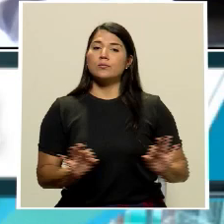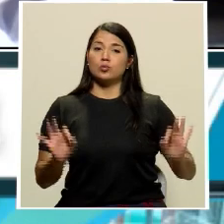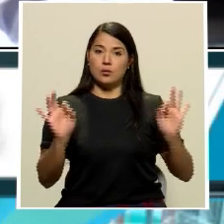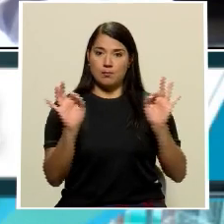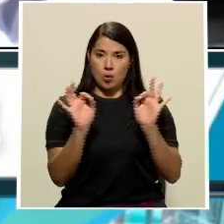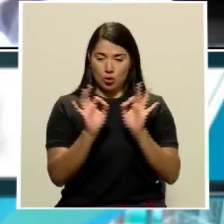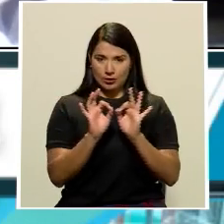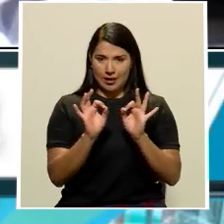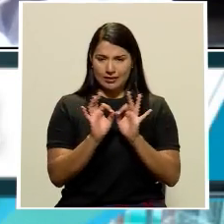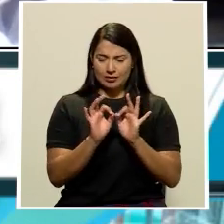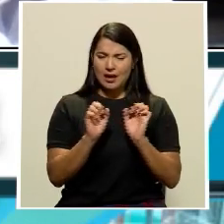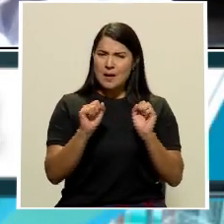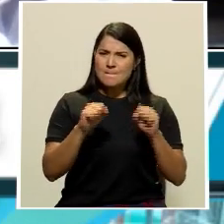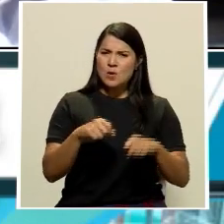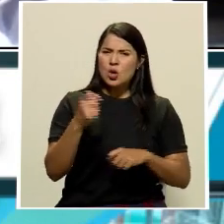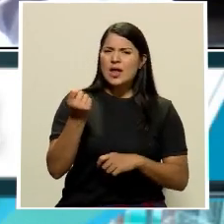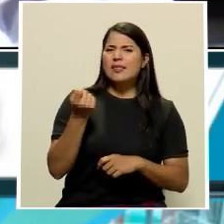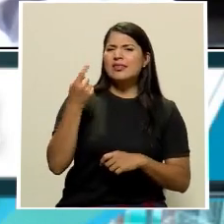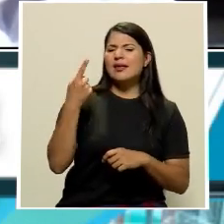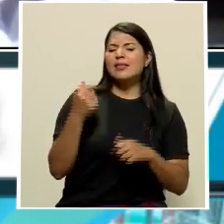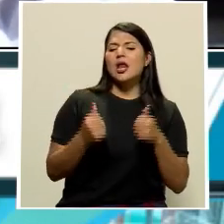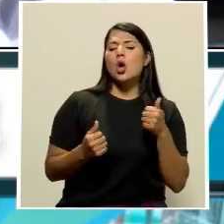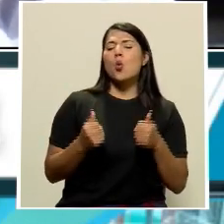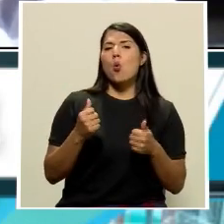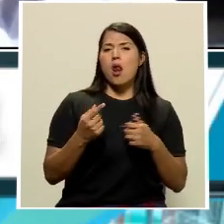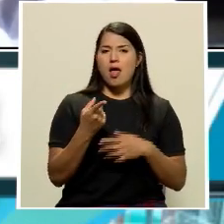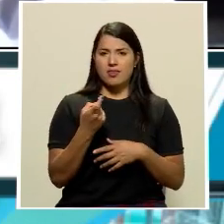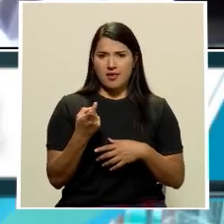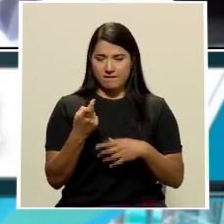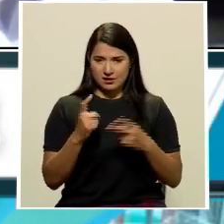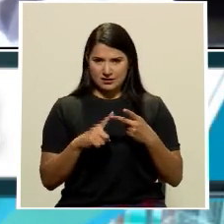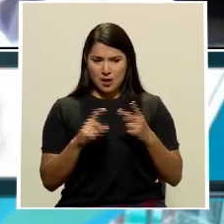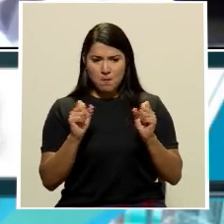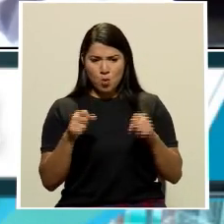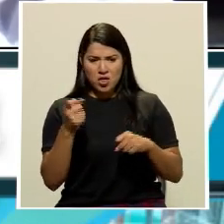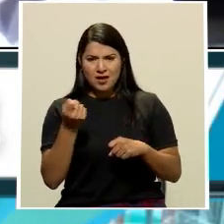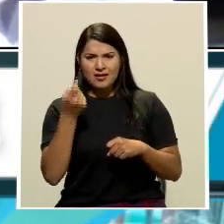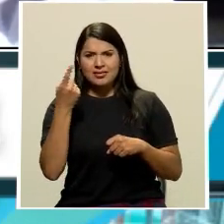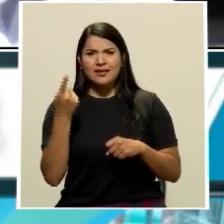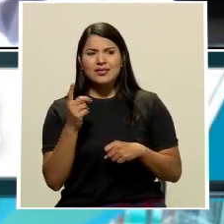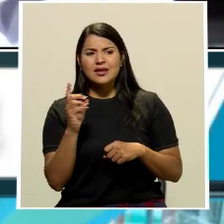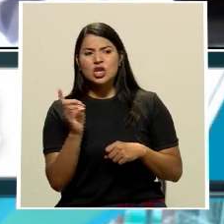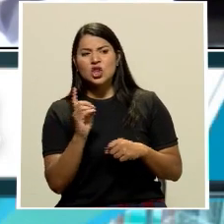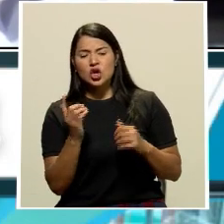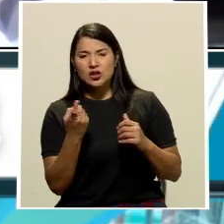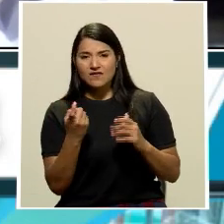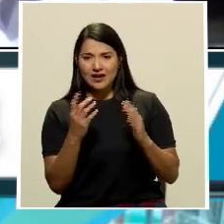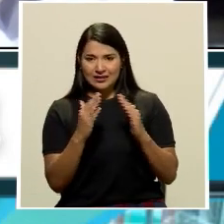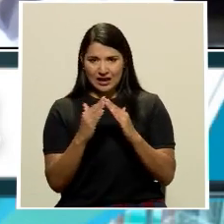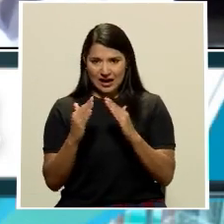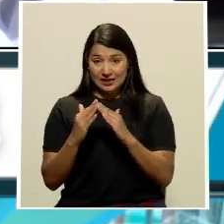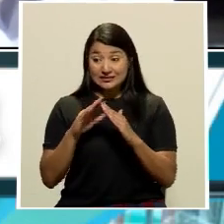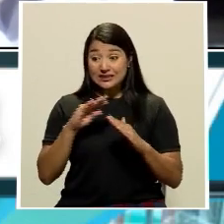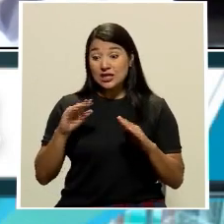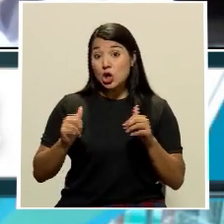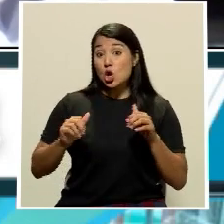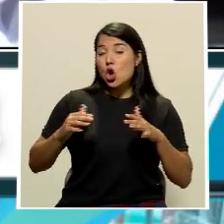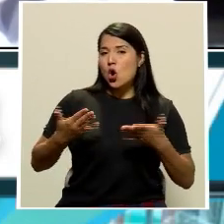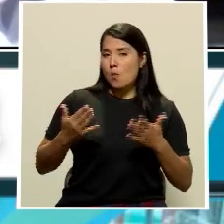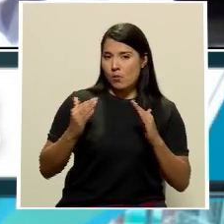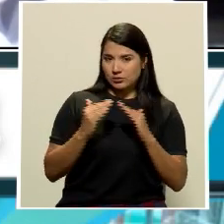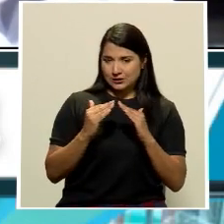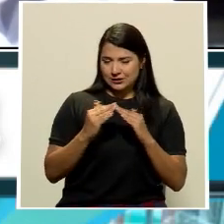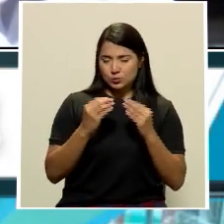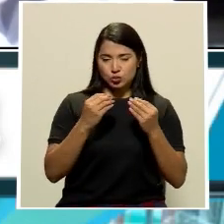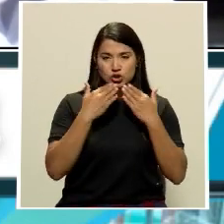fundamental, entender cuál es el déficit, entender en dónde nos faltan casas y de qué tipo.